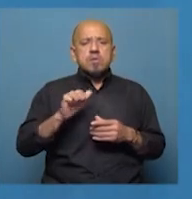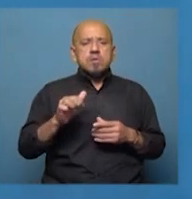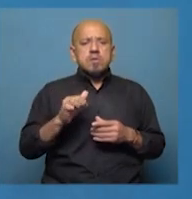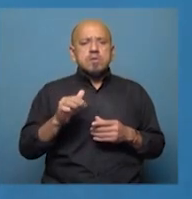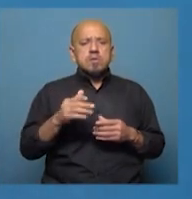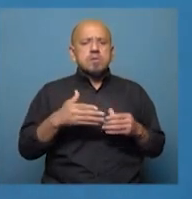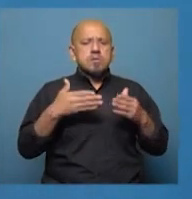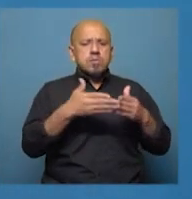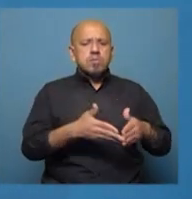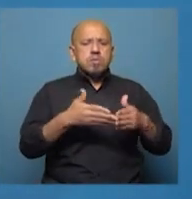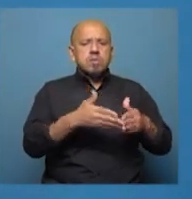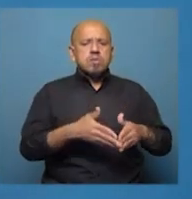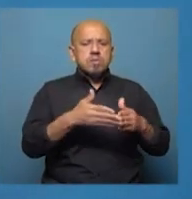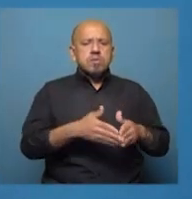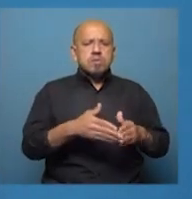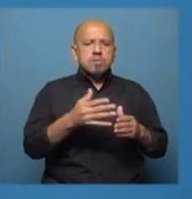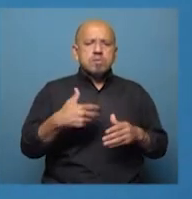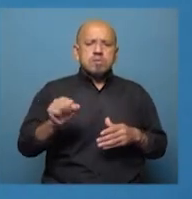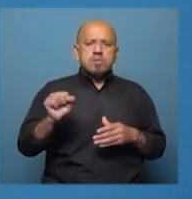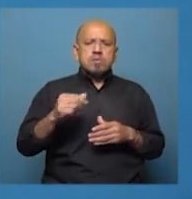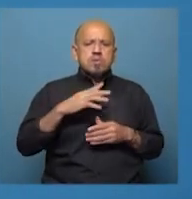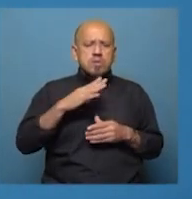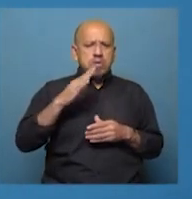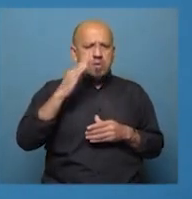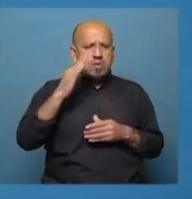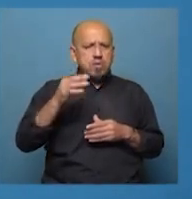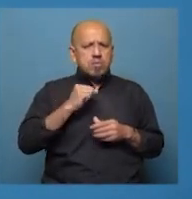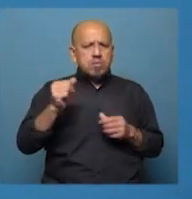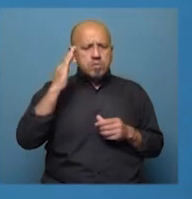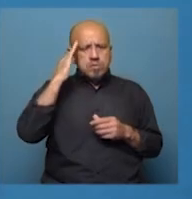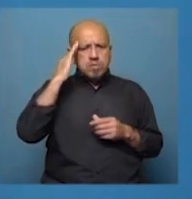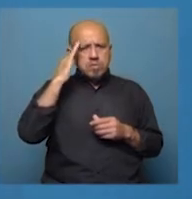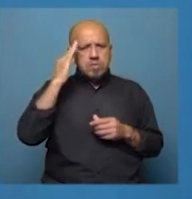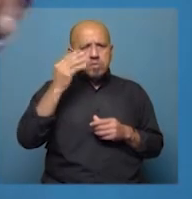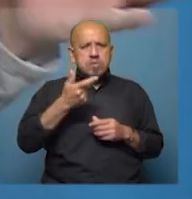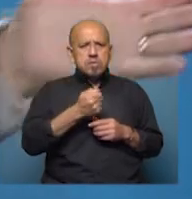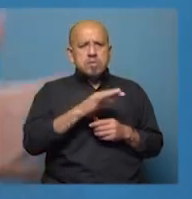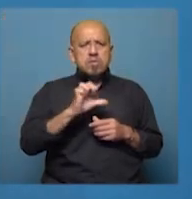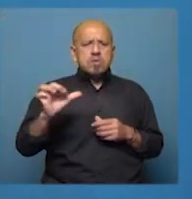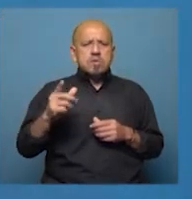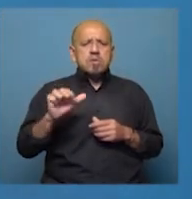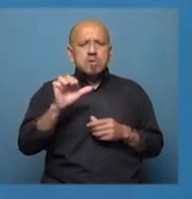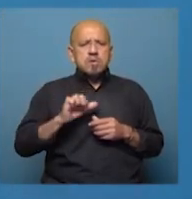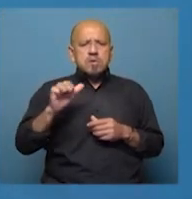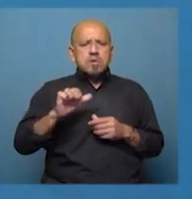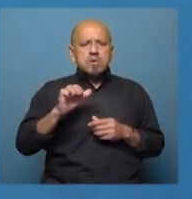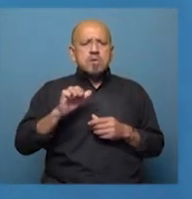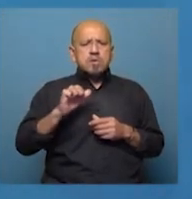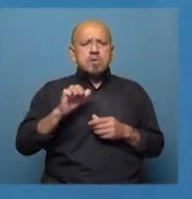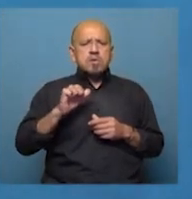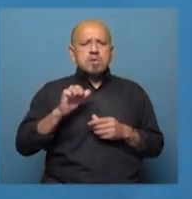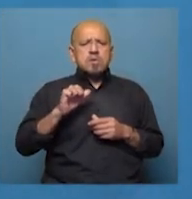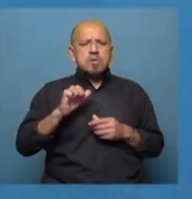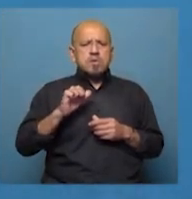antecedente en el traslado se enteró o pudo ofertarle o se enteró hace que había una empresa portuaria que Tenía casi 40